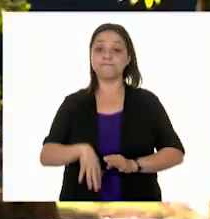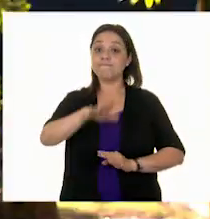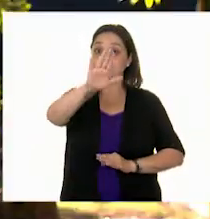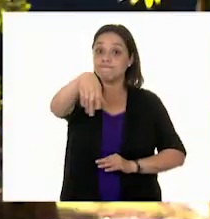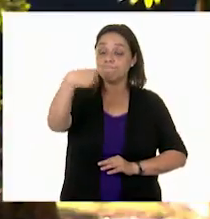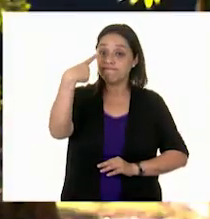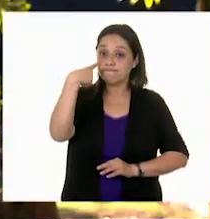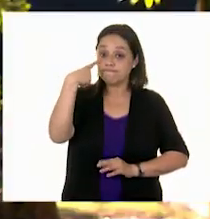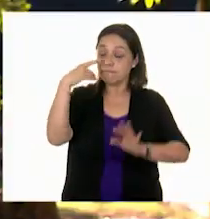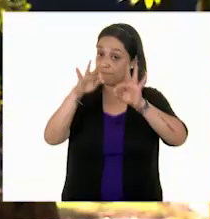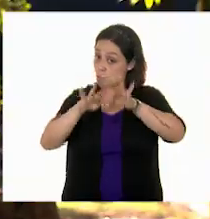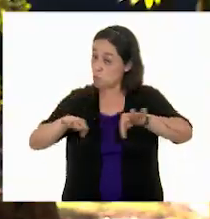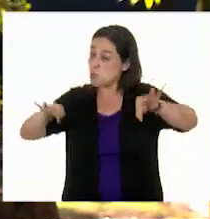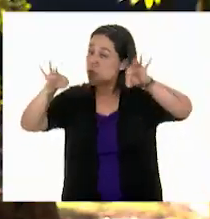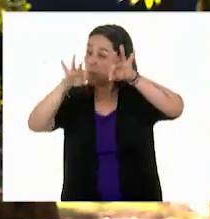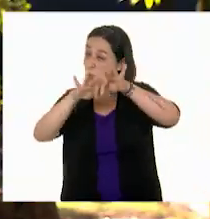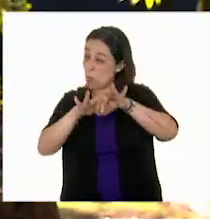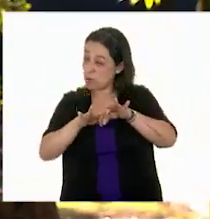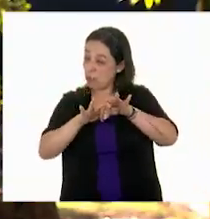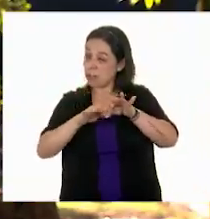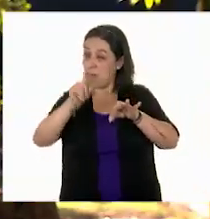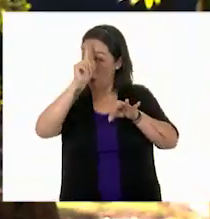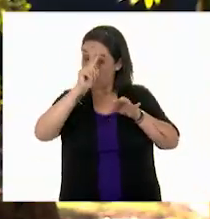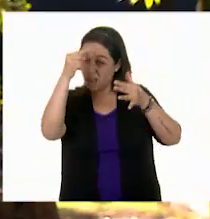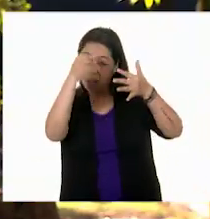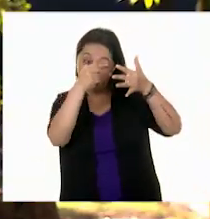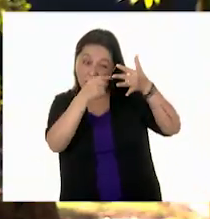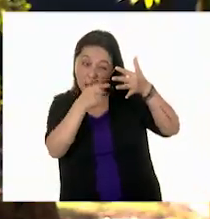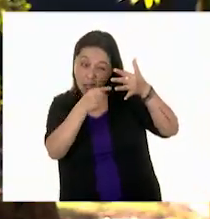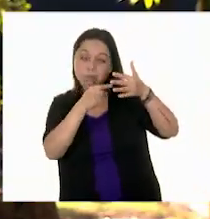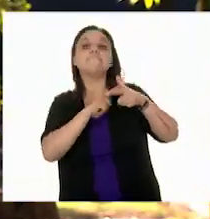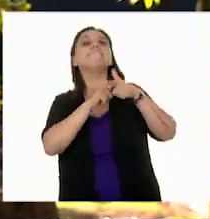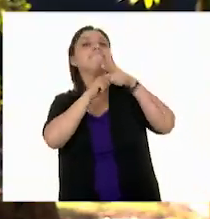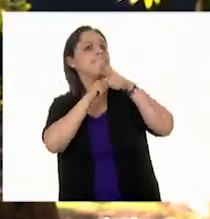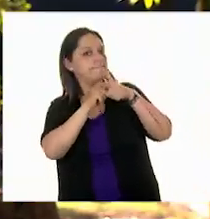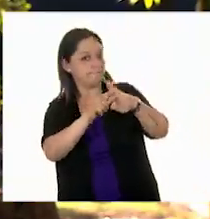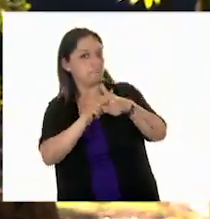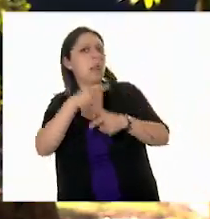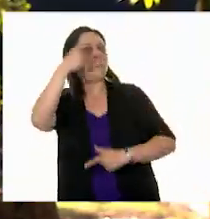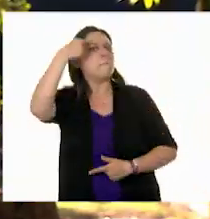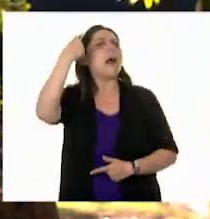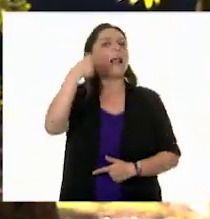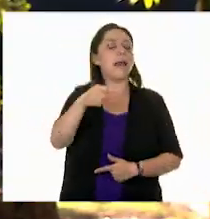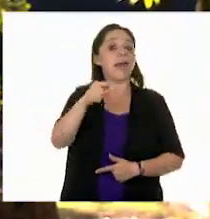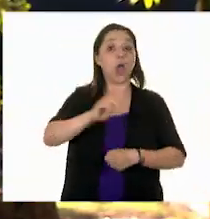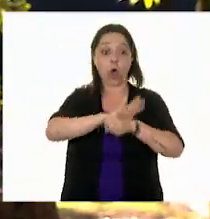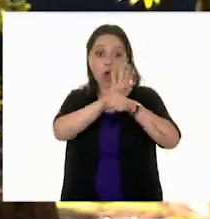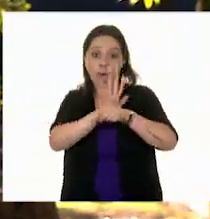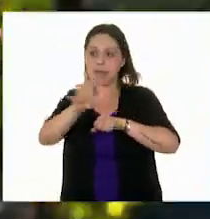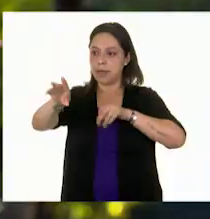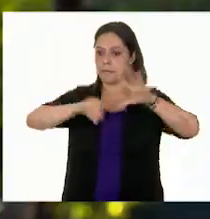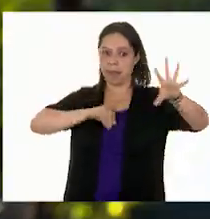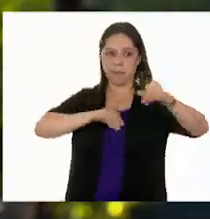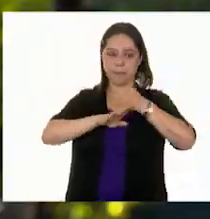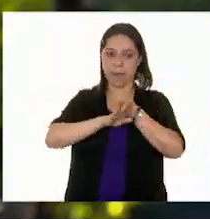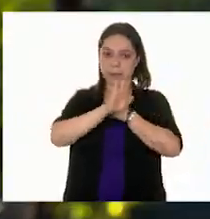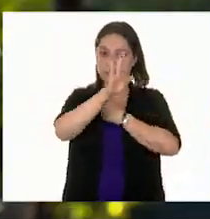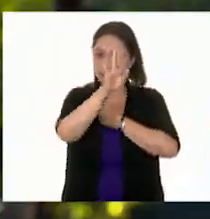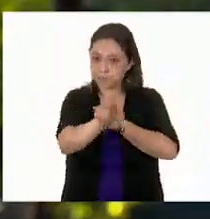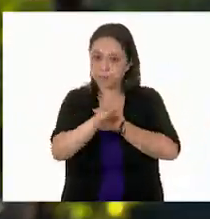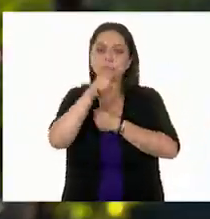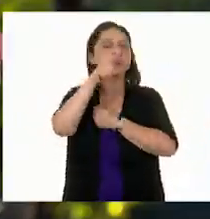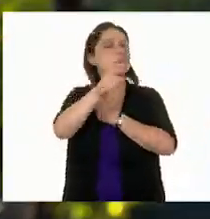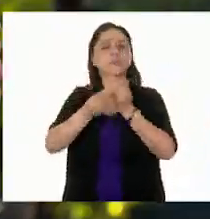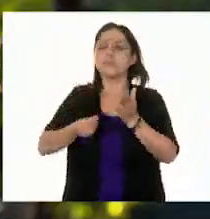Es muy importante continuar con las recomendaciones para evitar contagios de COVID. Trata de